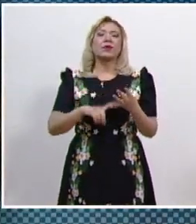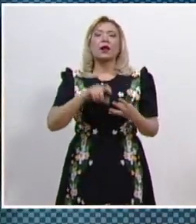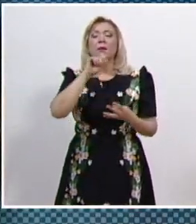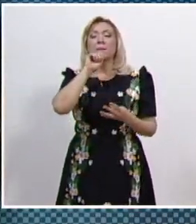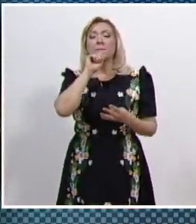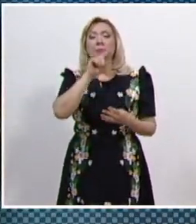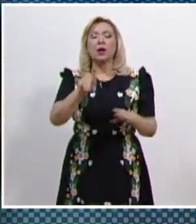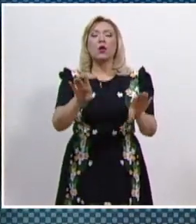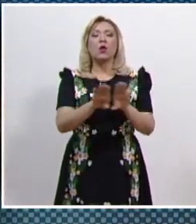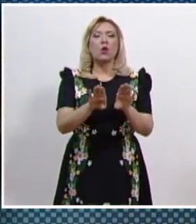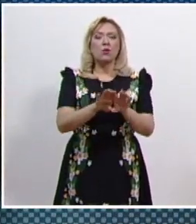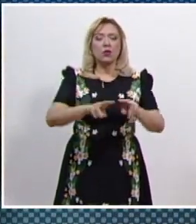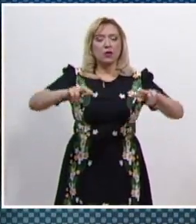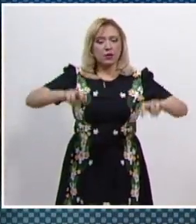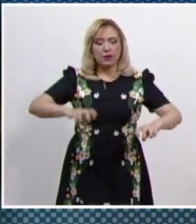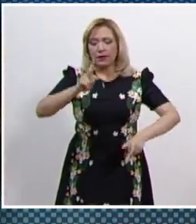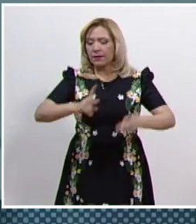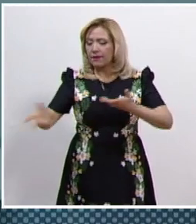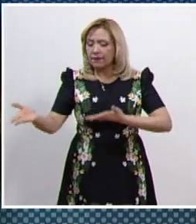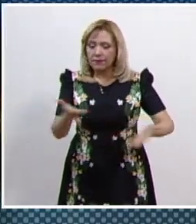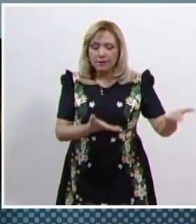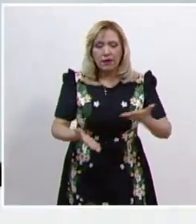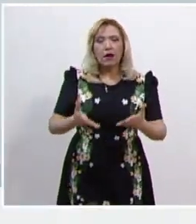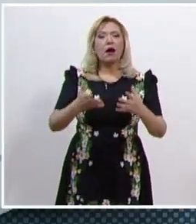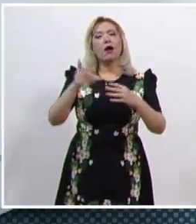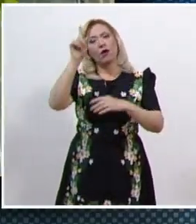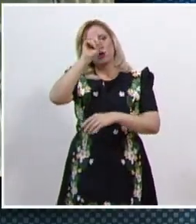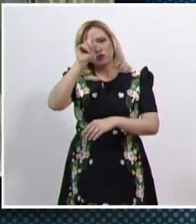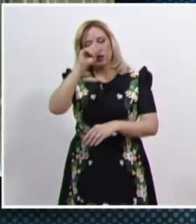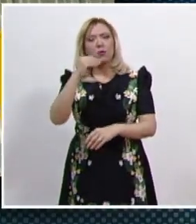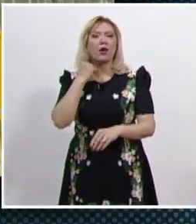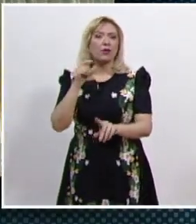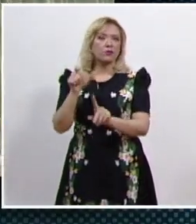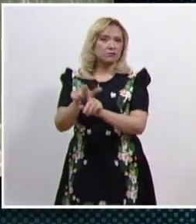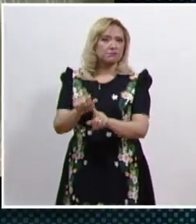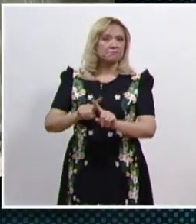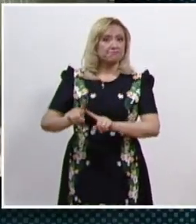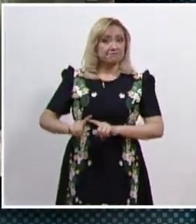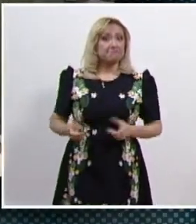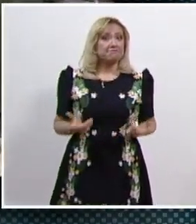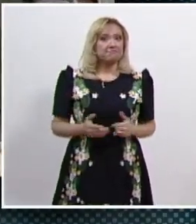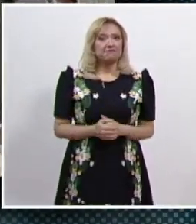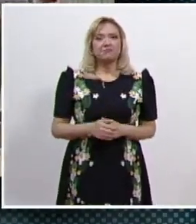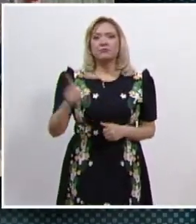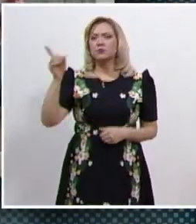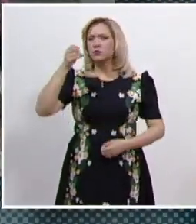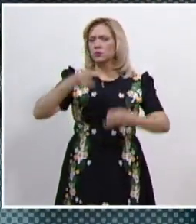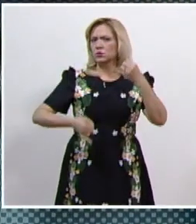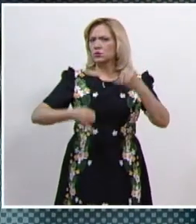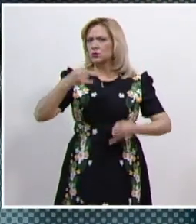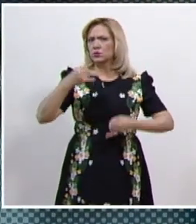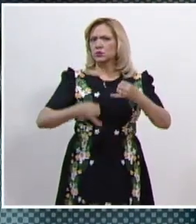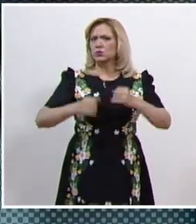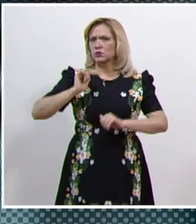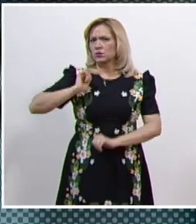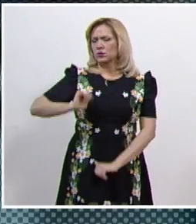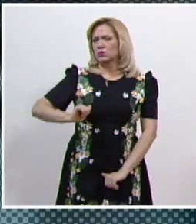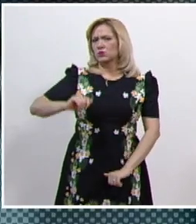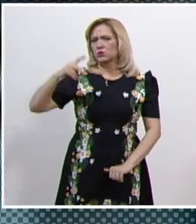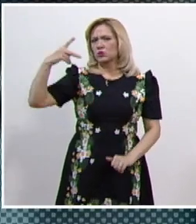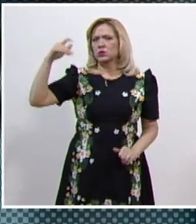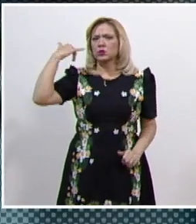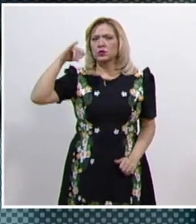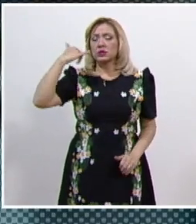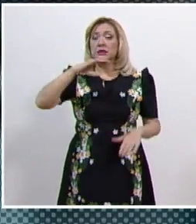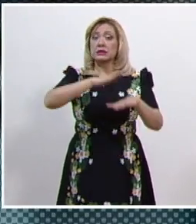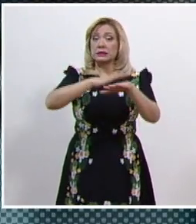alternativa y se brindó orientación jurídica. El Poder Judicial de Yucatán alertó a las y los usuarios